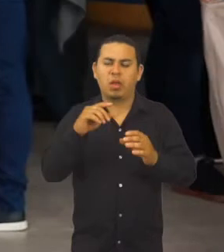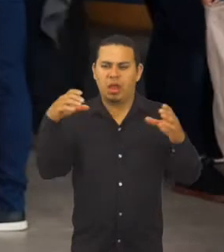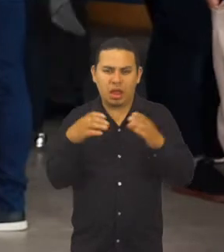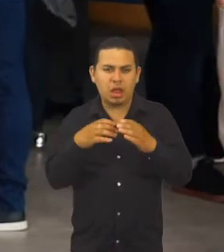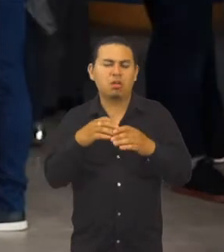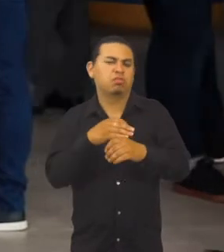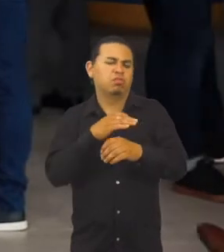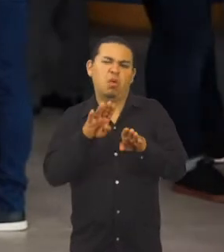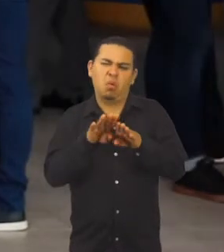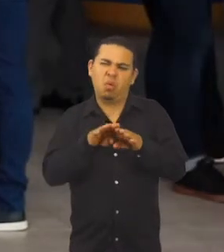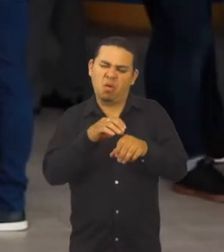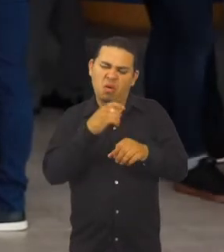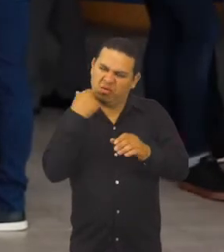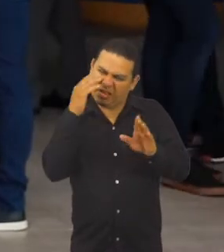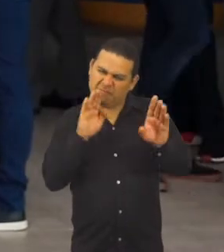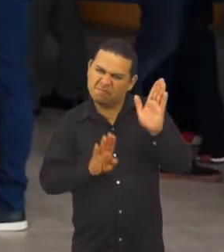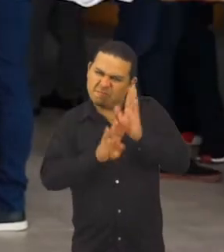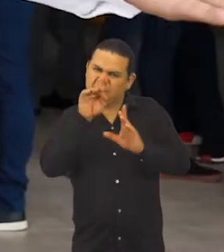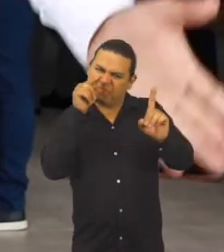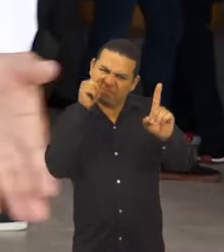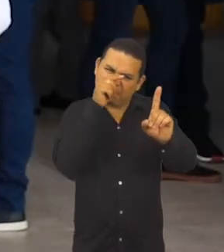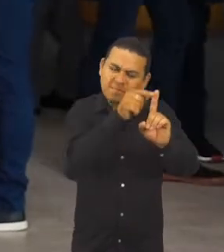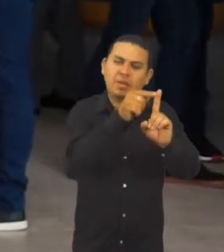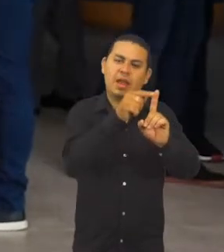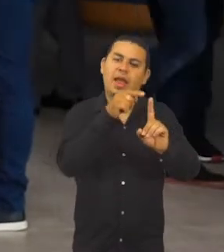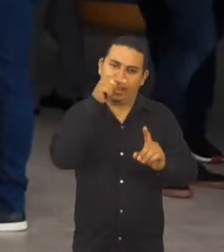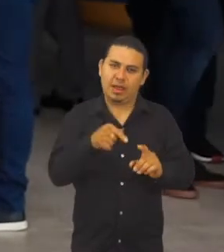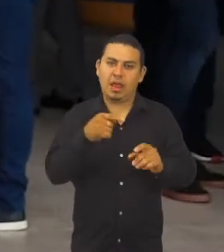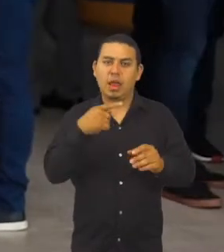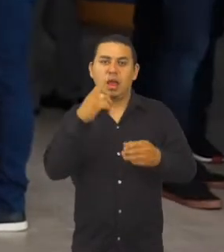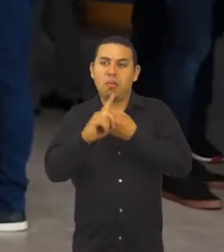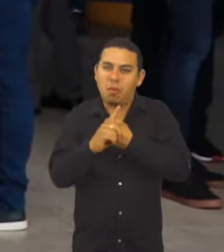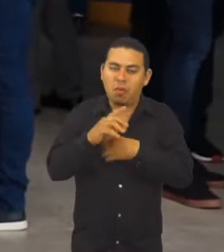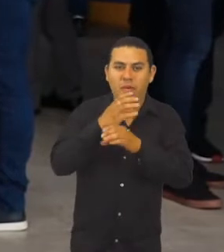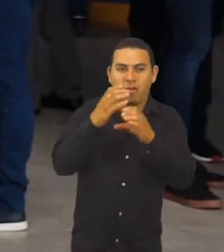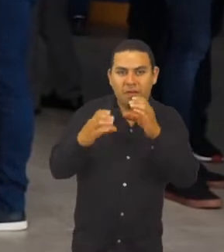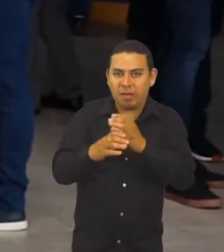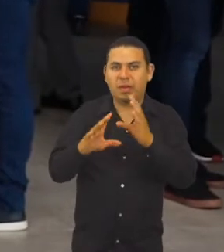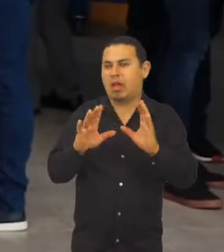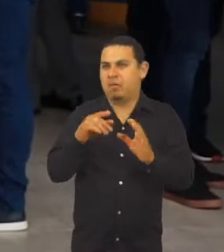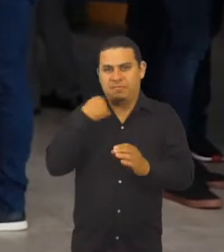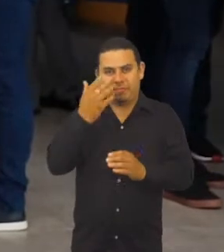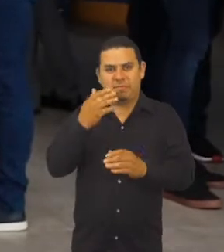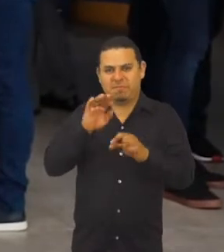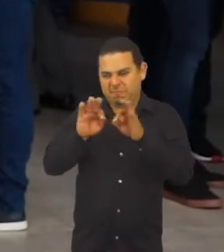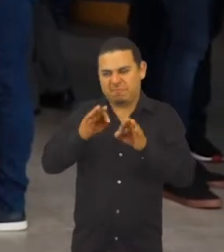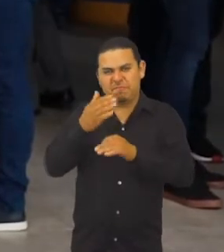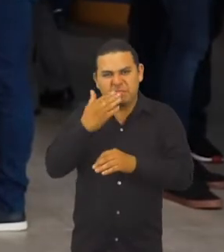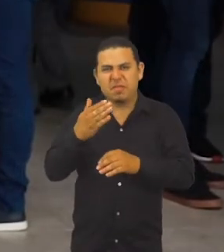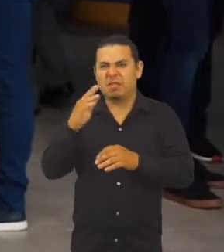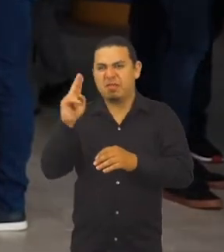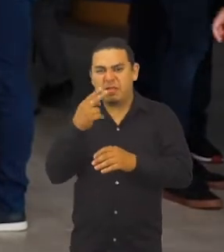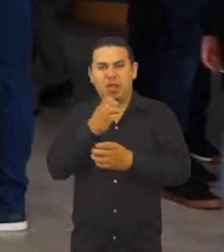director, los estudiantes también. Y en aras a eso, por esa gran virtud, por ese algo, tenemos que dar el